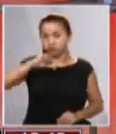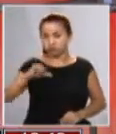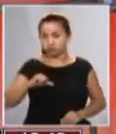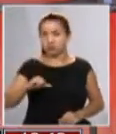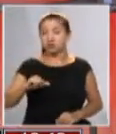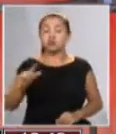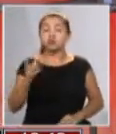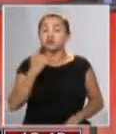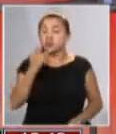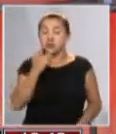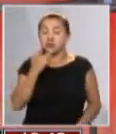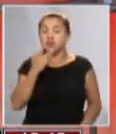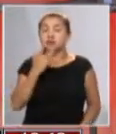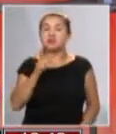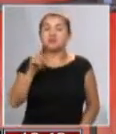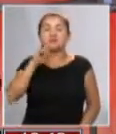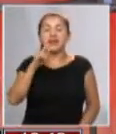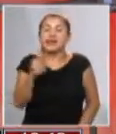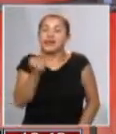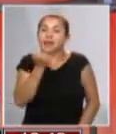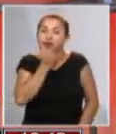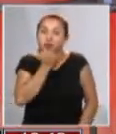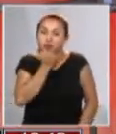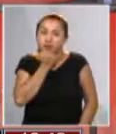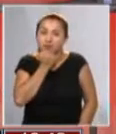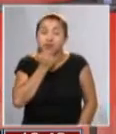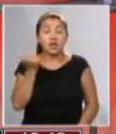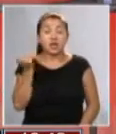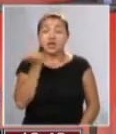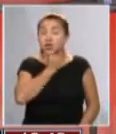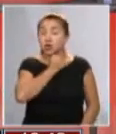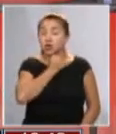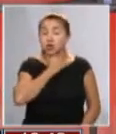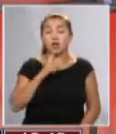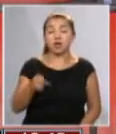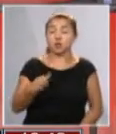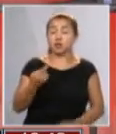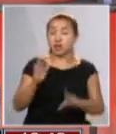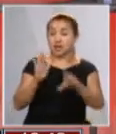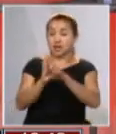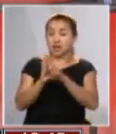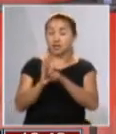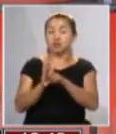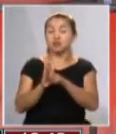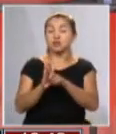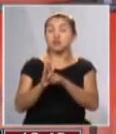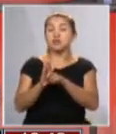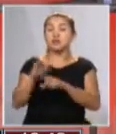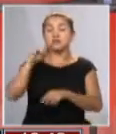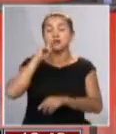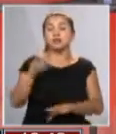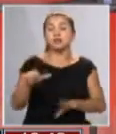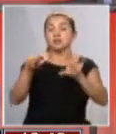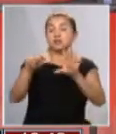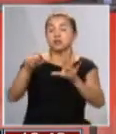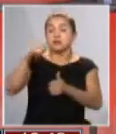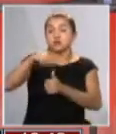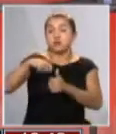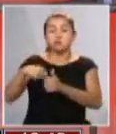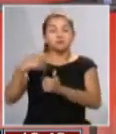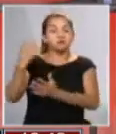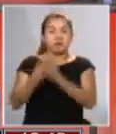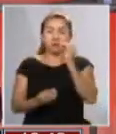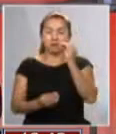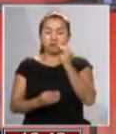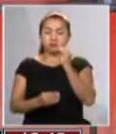son sencillamente faltas. ¿Ah? Y las faltas en nuestra legislación normalmente prescriben en 6 meses. Y